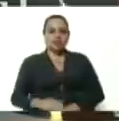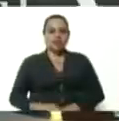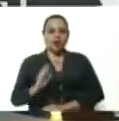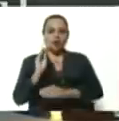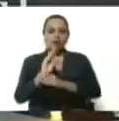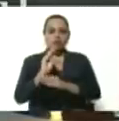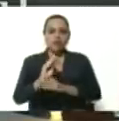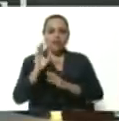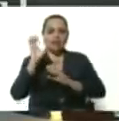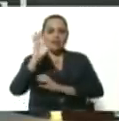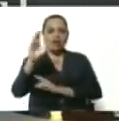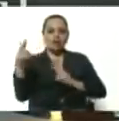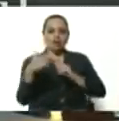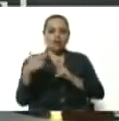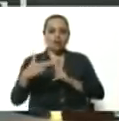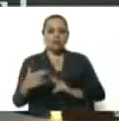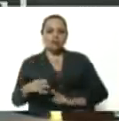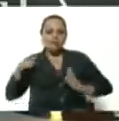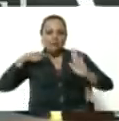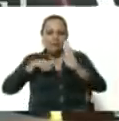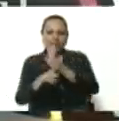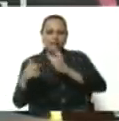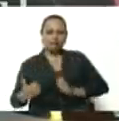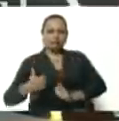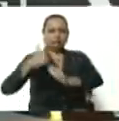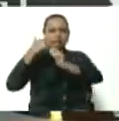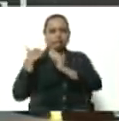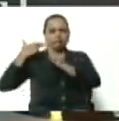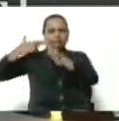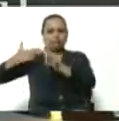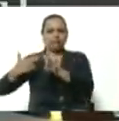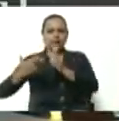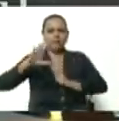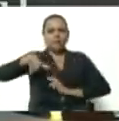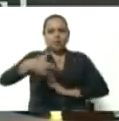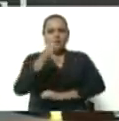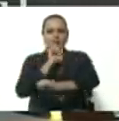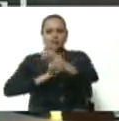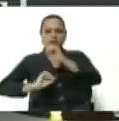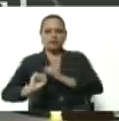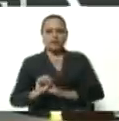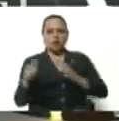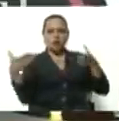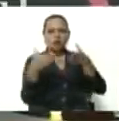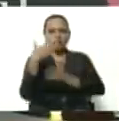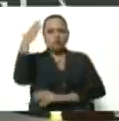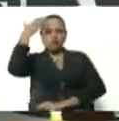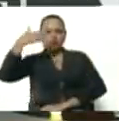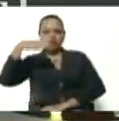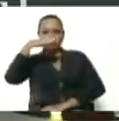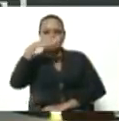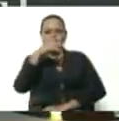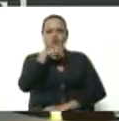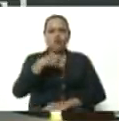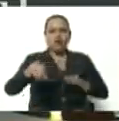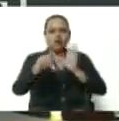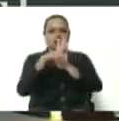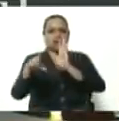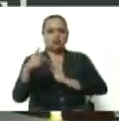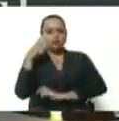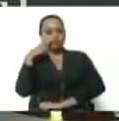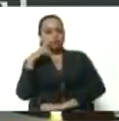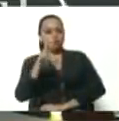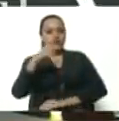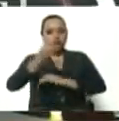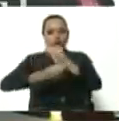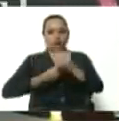quien se mete fusil al hombro por las trochas a combatir a los paramilitares, a los ilegales. Y miren